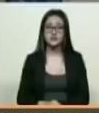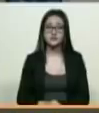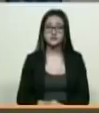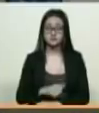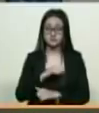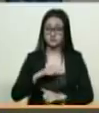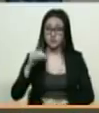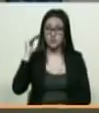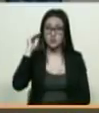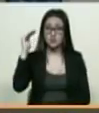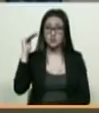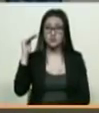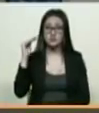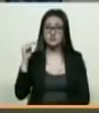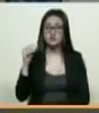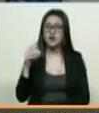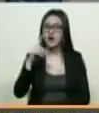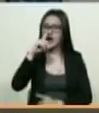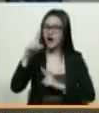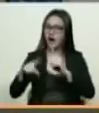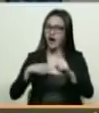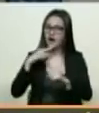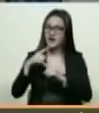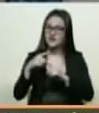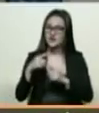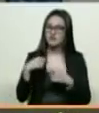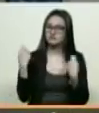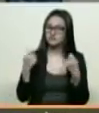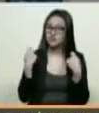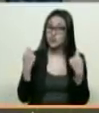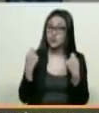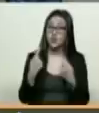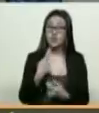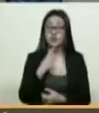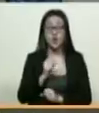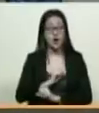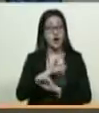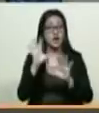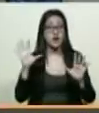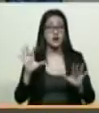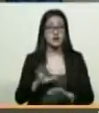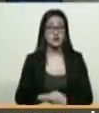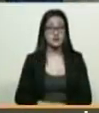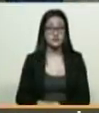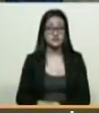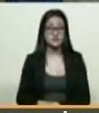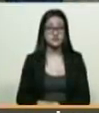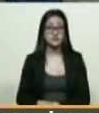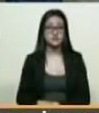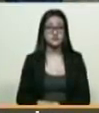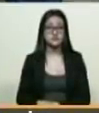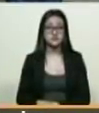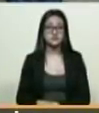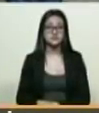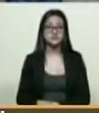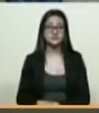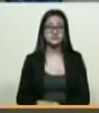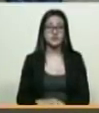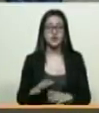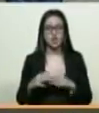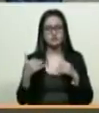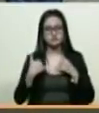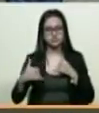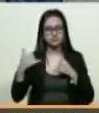Nacional Bolivariana, en su mensaje anual a la Nación, lo dijo muy claro. En todo su lineamiento en el área